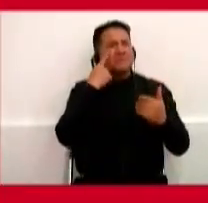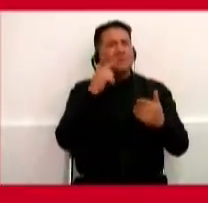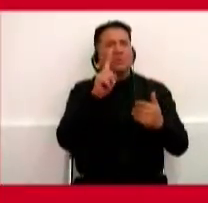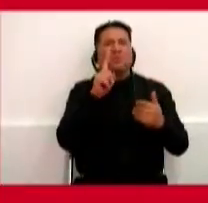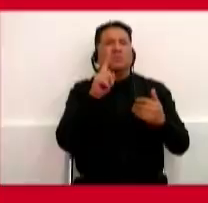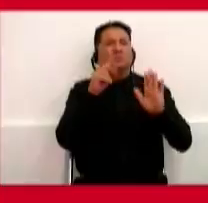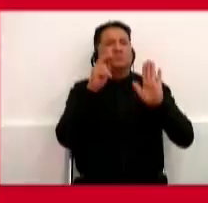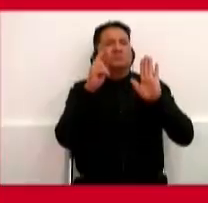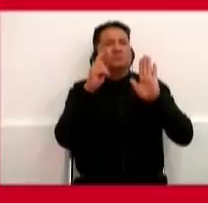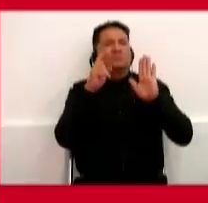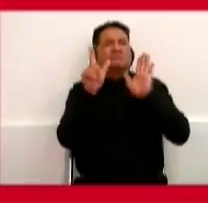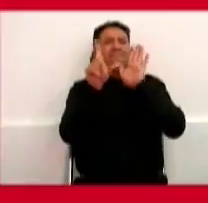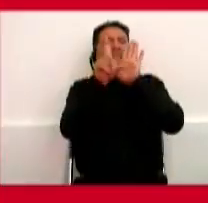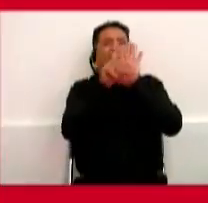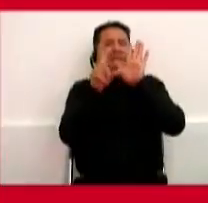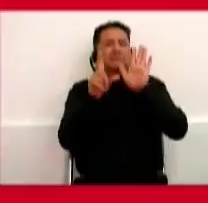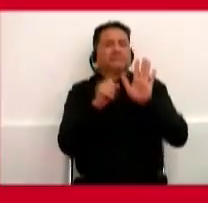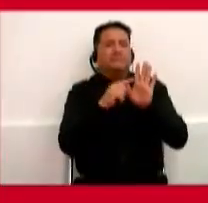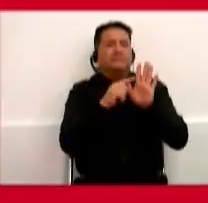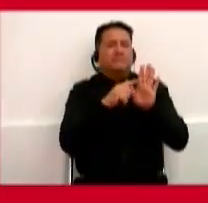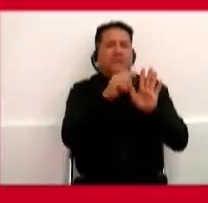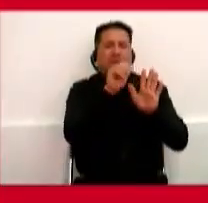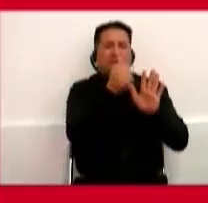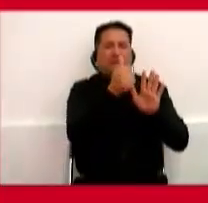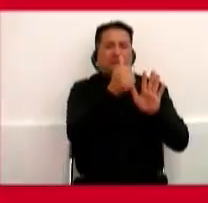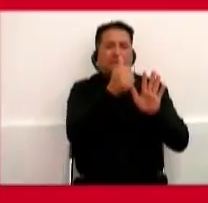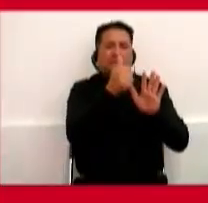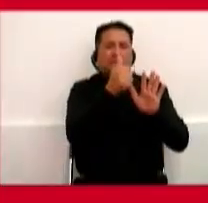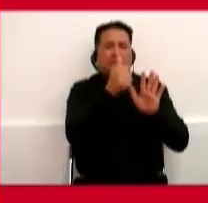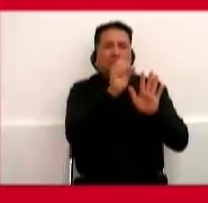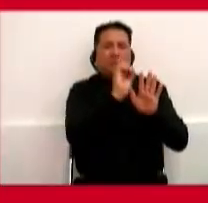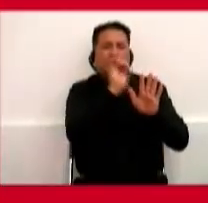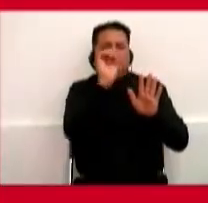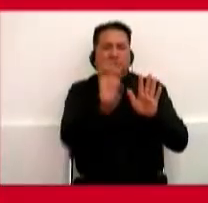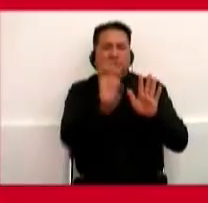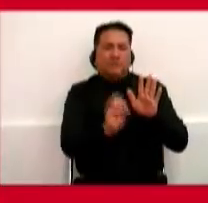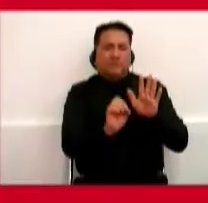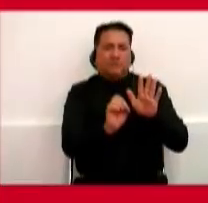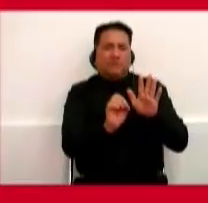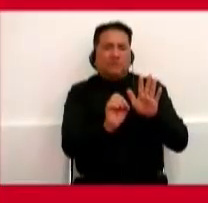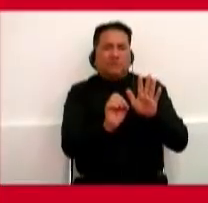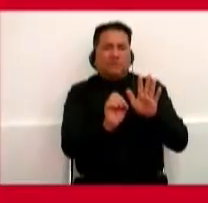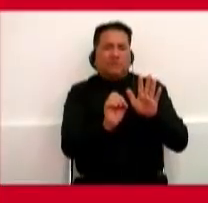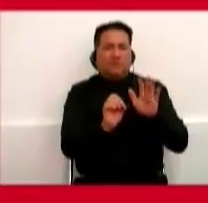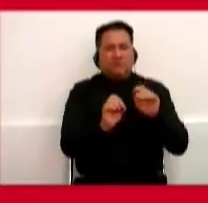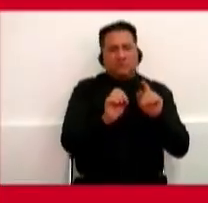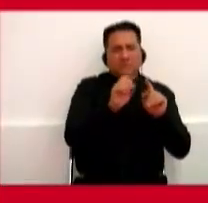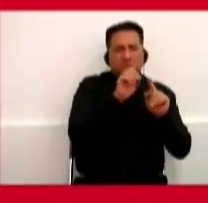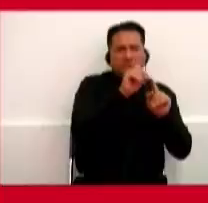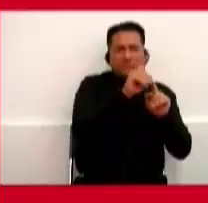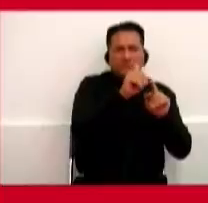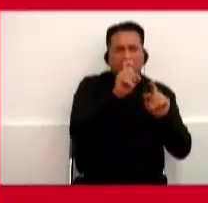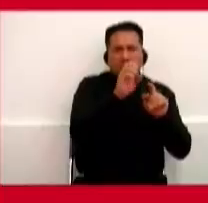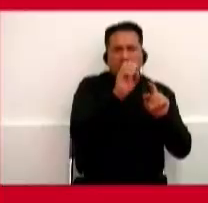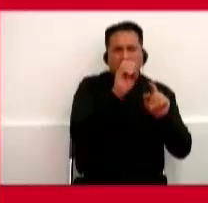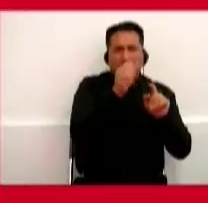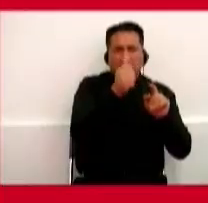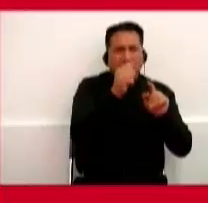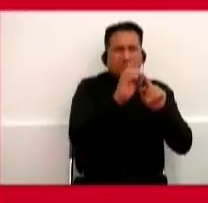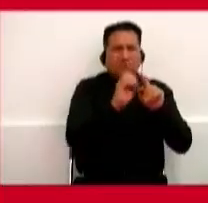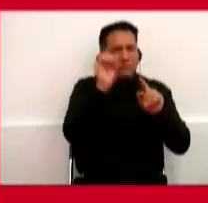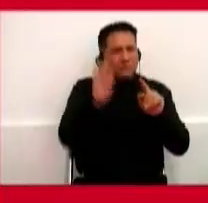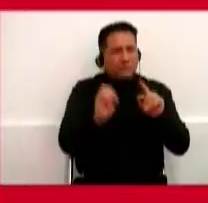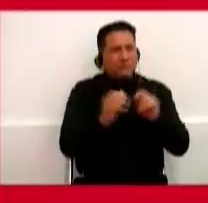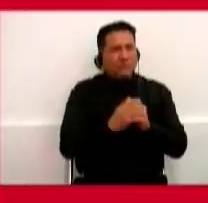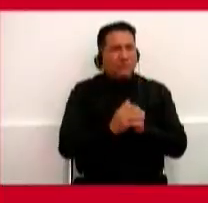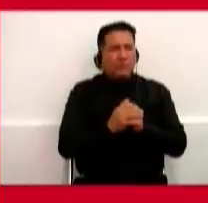OEMs, ¿no?, en la que indica que solamente el 10% tiene que estar entre 100 y 110%. Según las